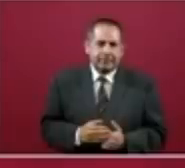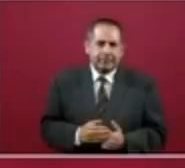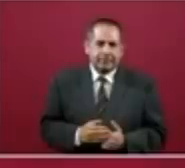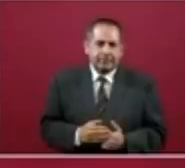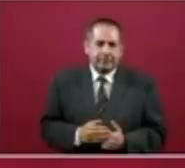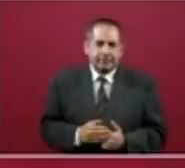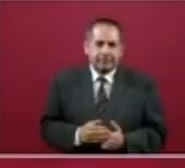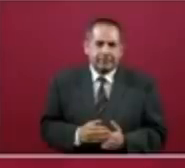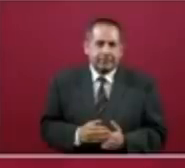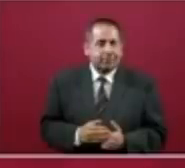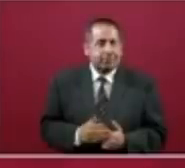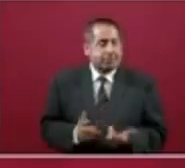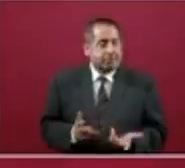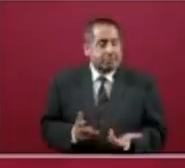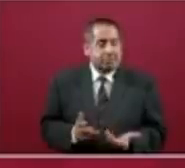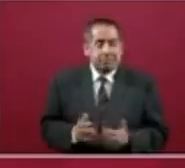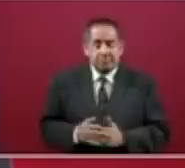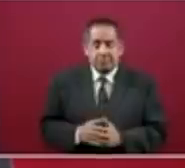estar bien con